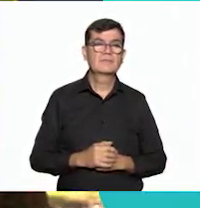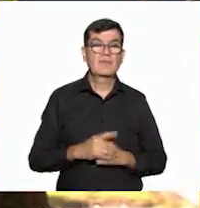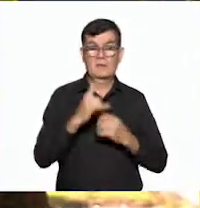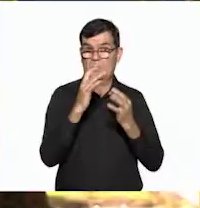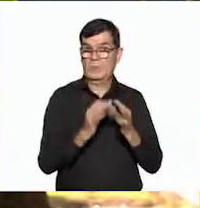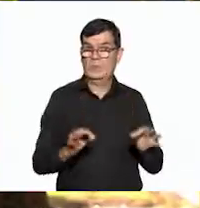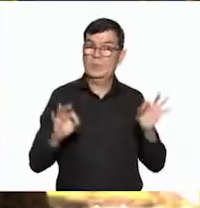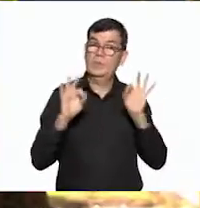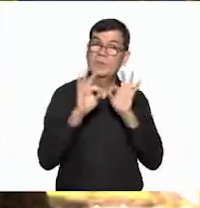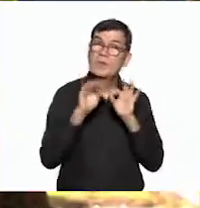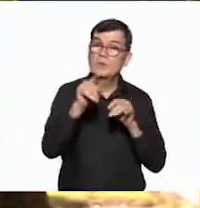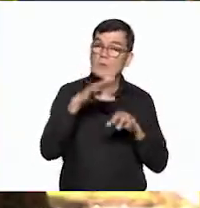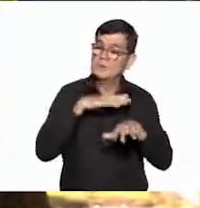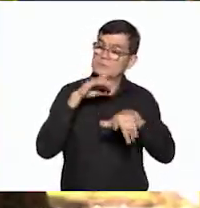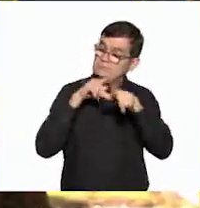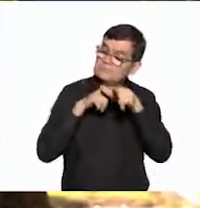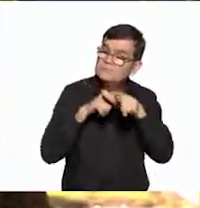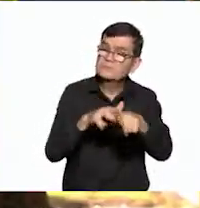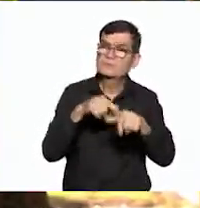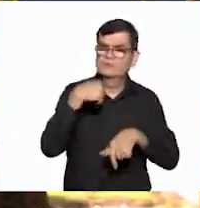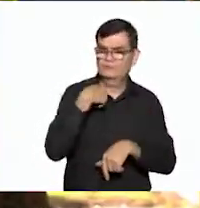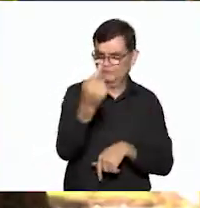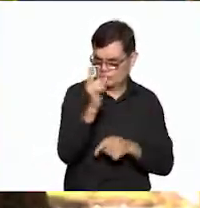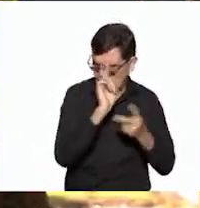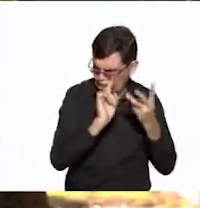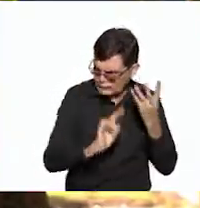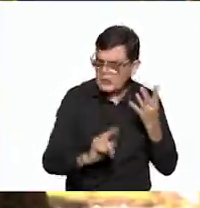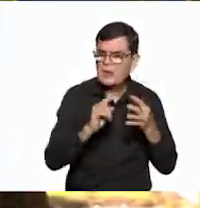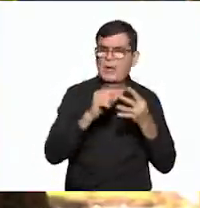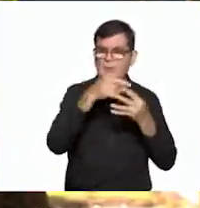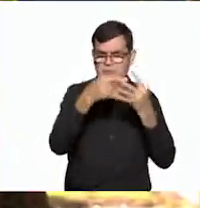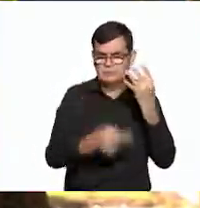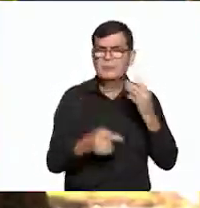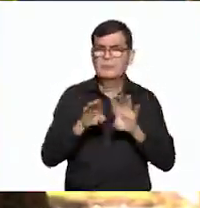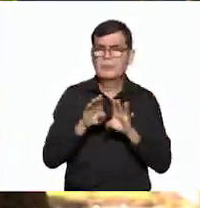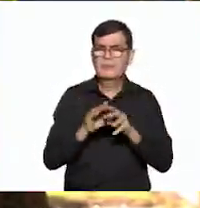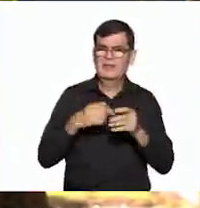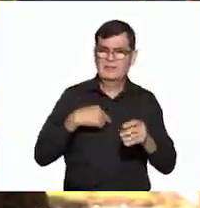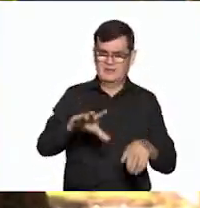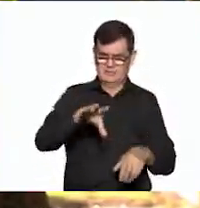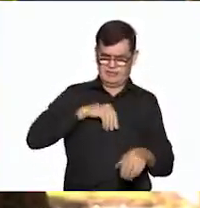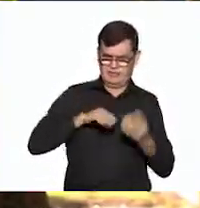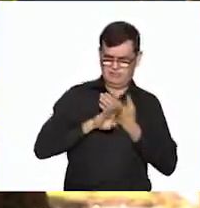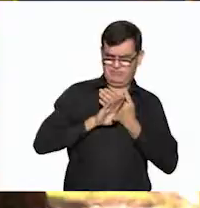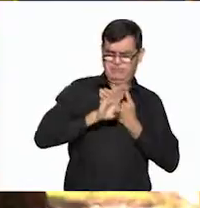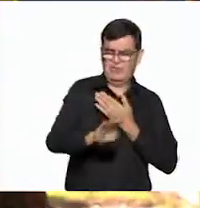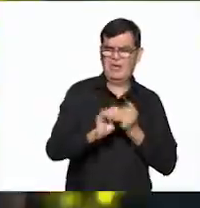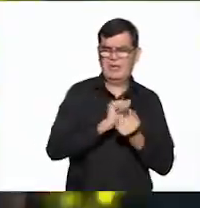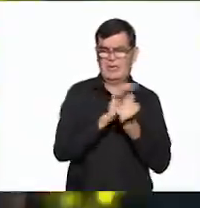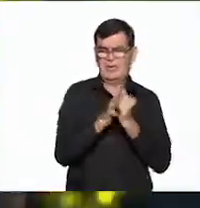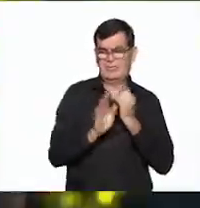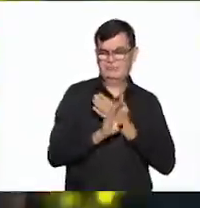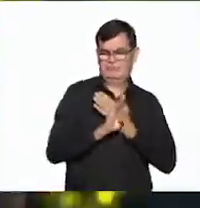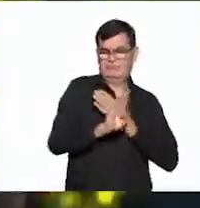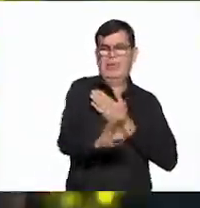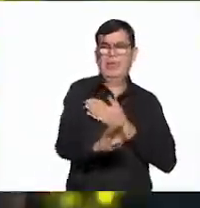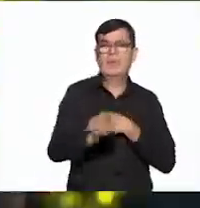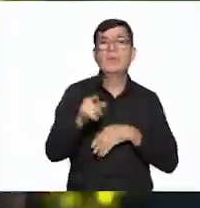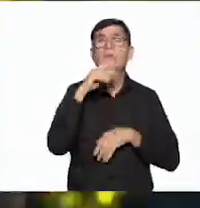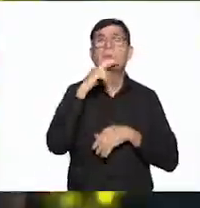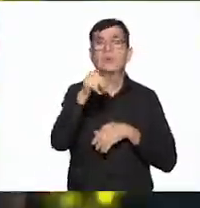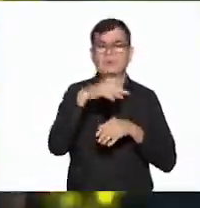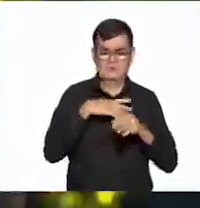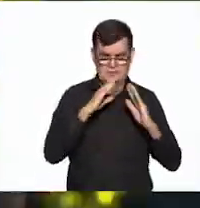Es muy importante continuar con las recomendaciones para evitar contagios de COVID. Trata de